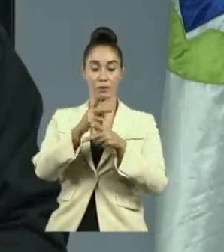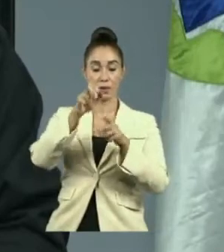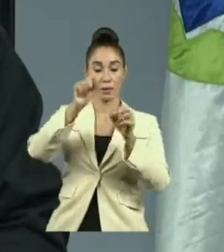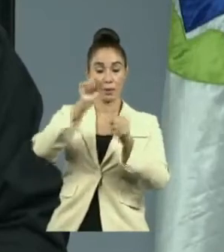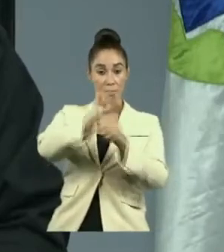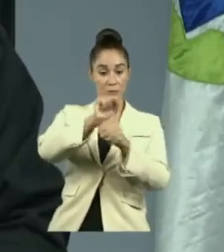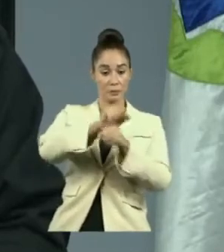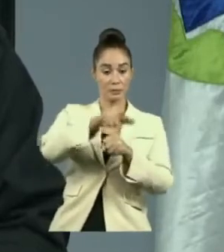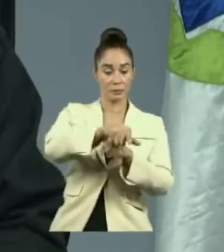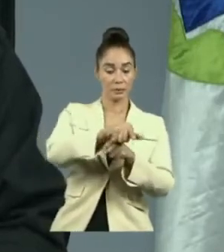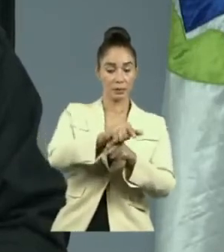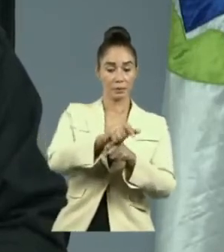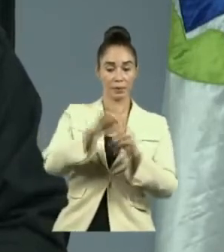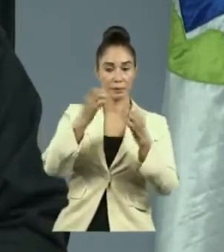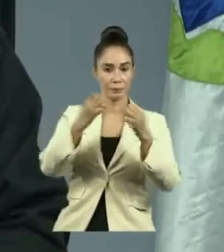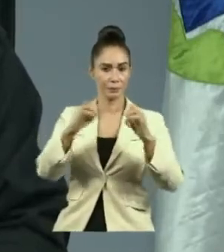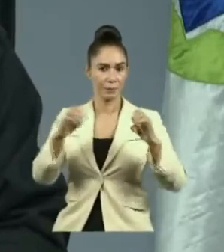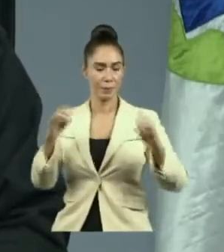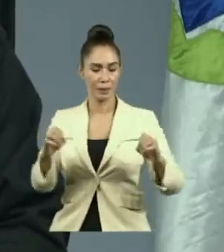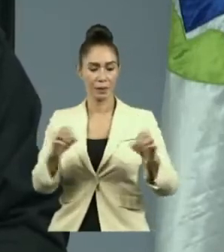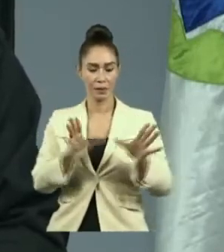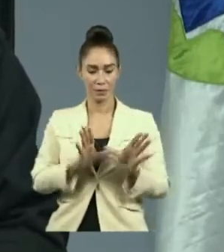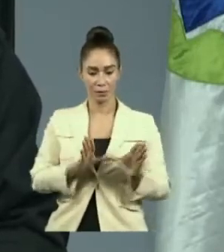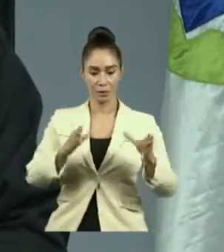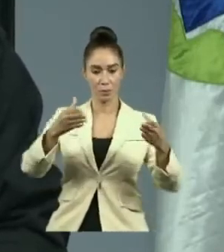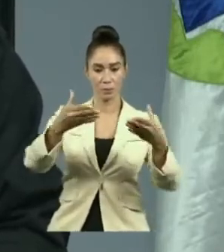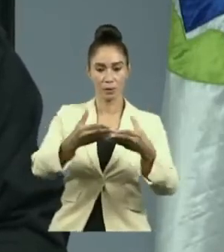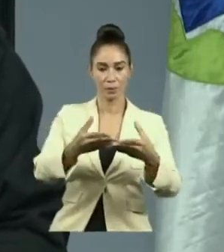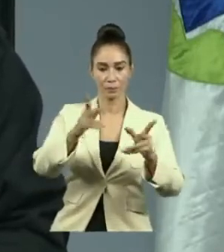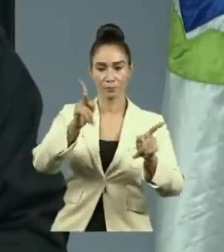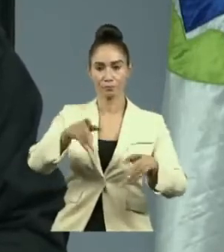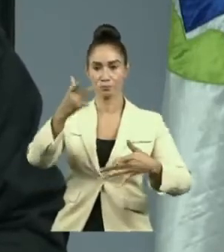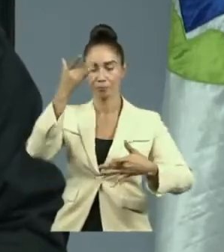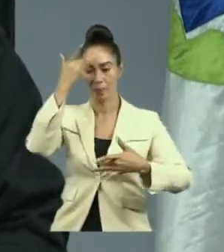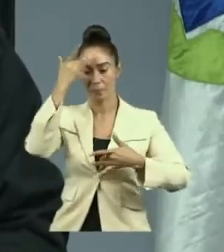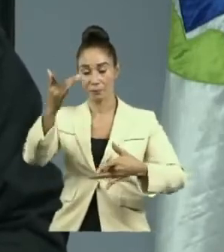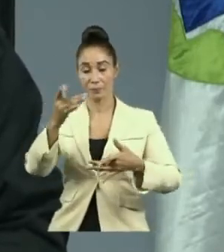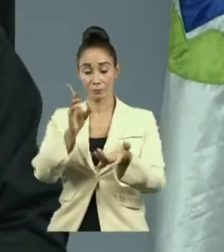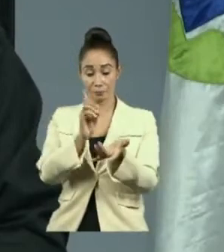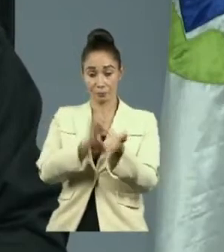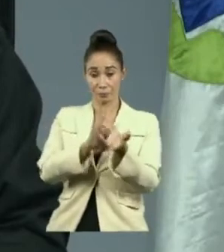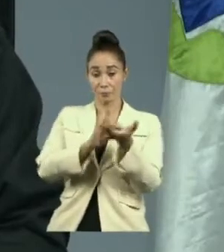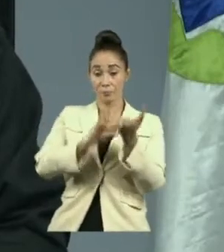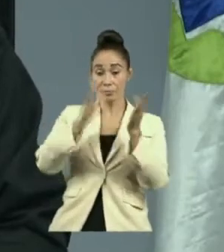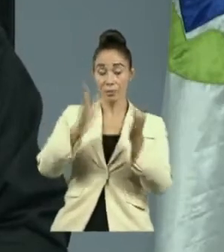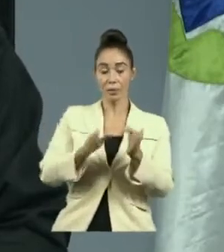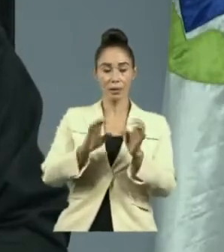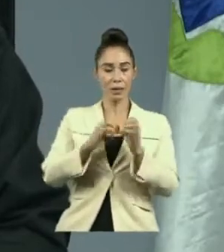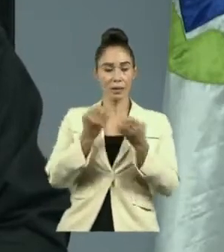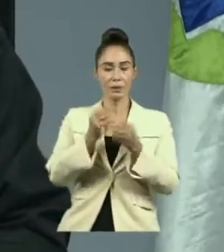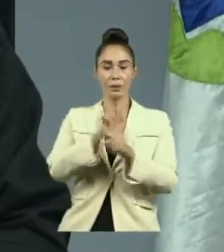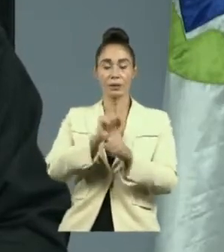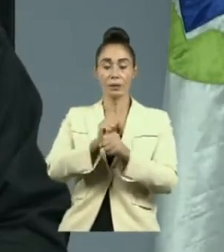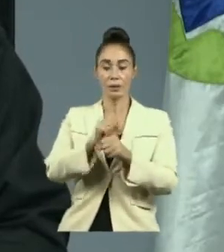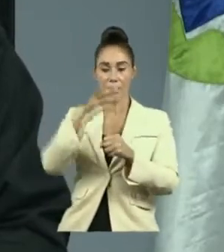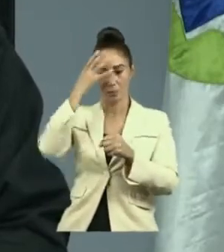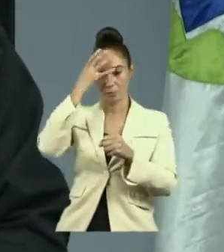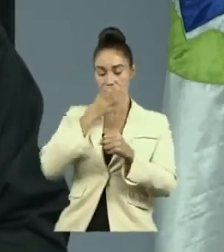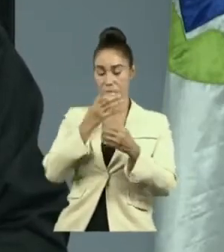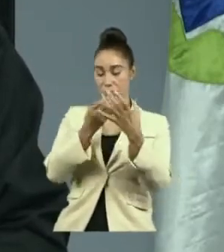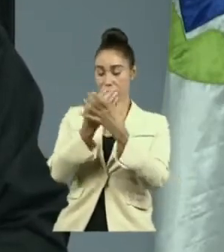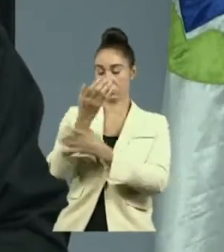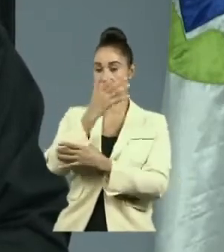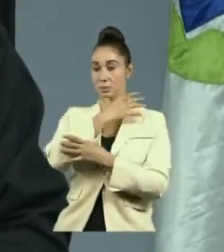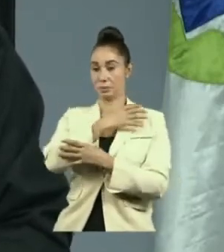de salud en emergencias y áreas de trajes así como en las unidades de cuidados intensivos e